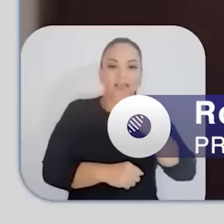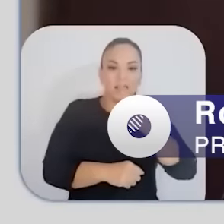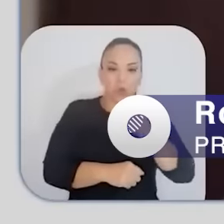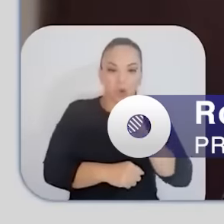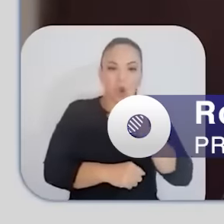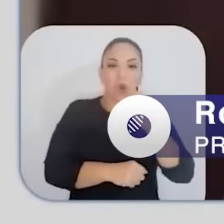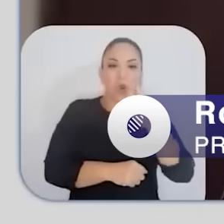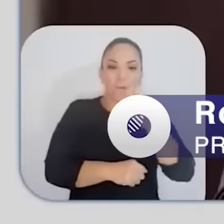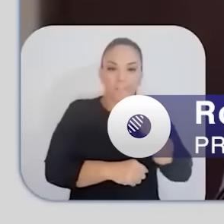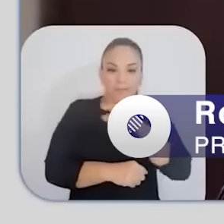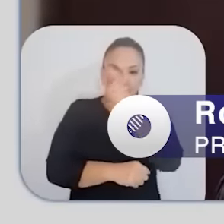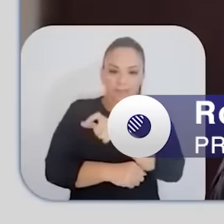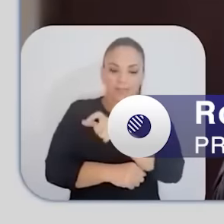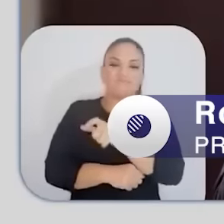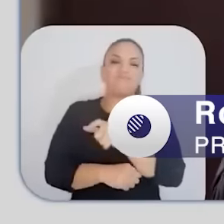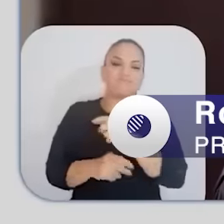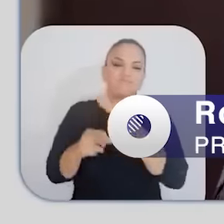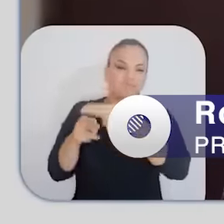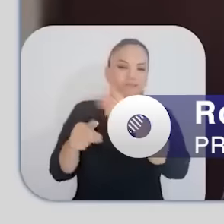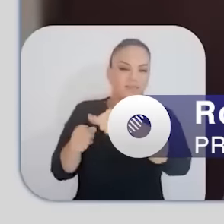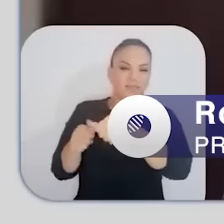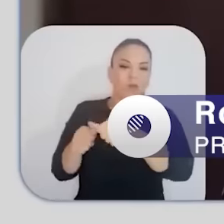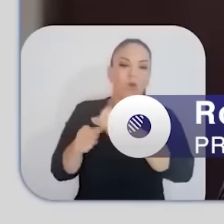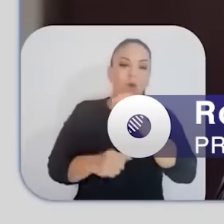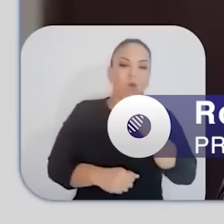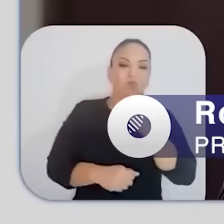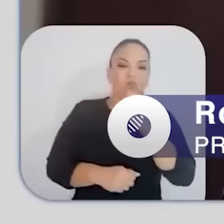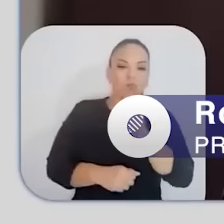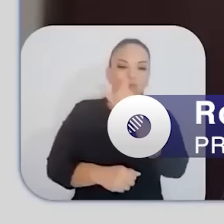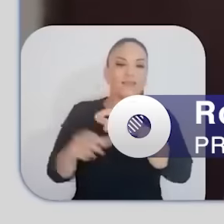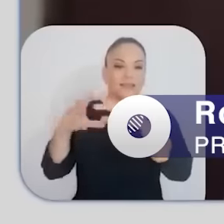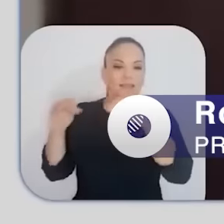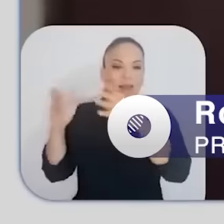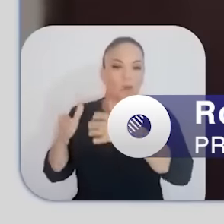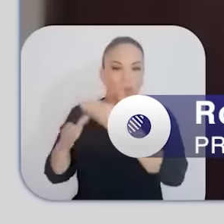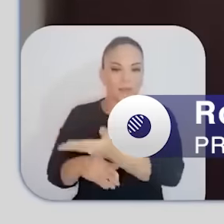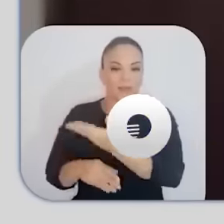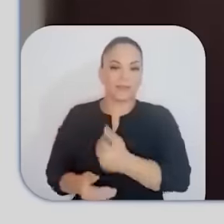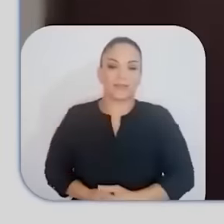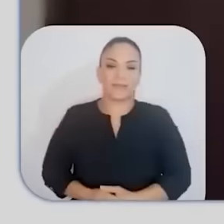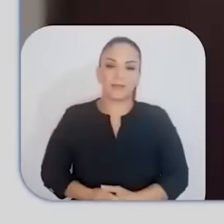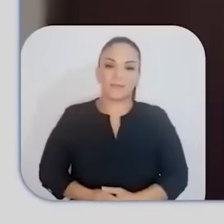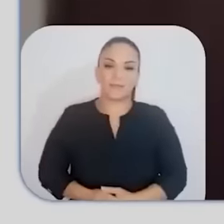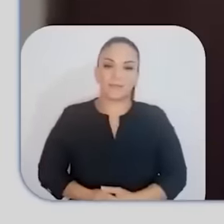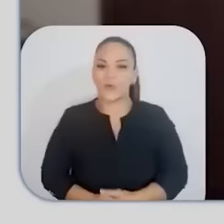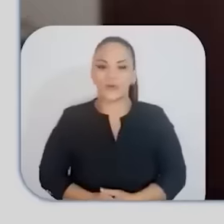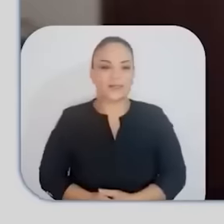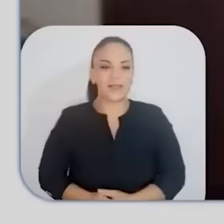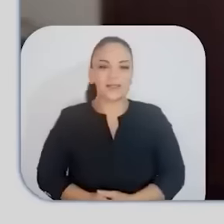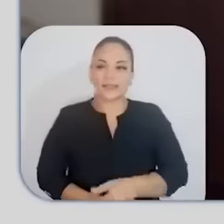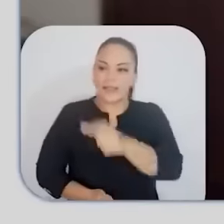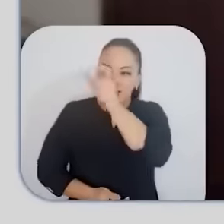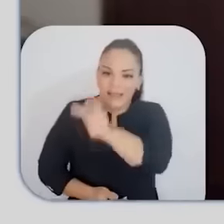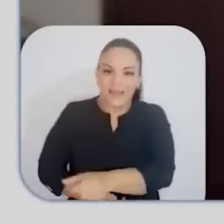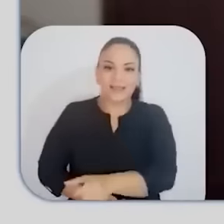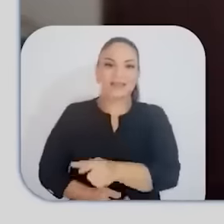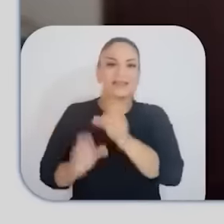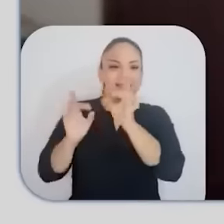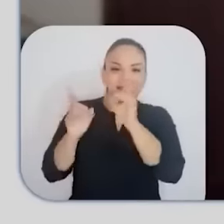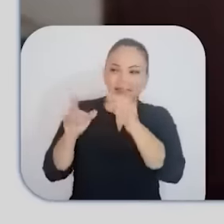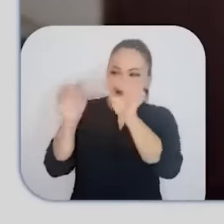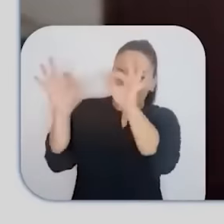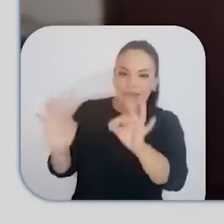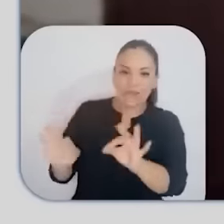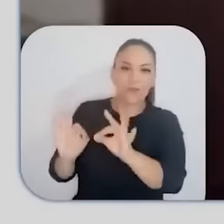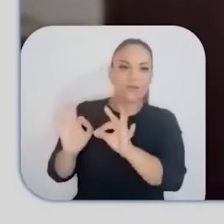Danilo López González, alias Oso, de nacionalidad nicaragüense, como un criminal con